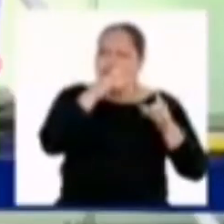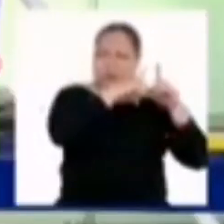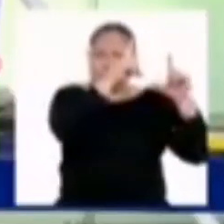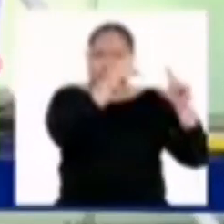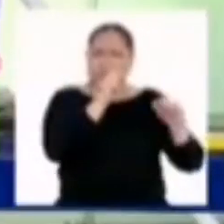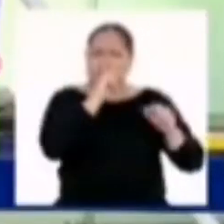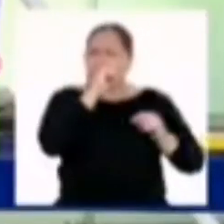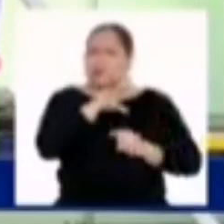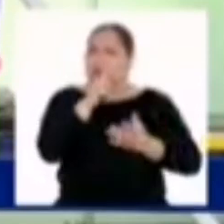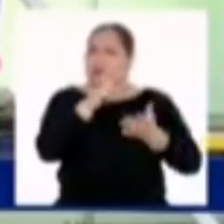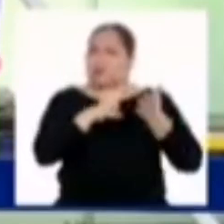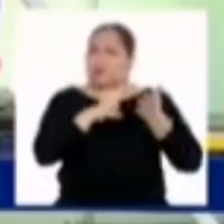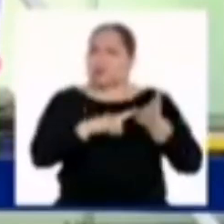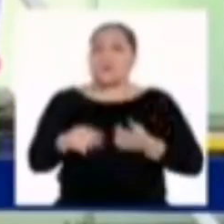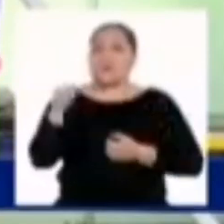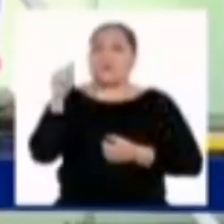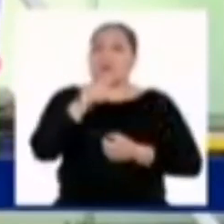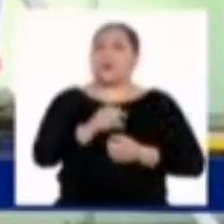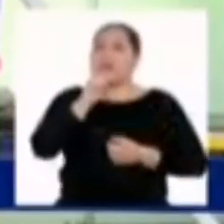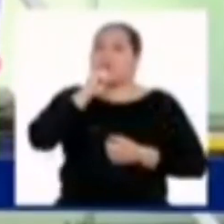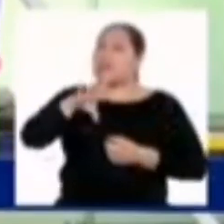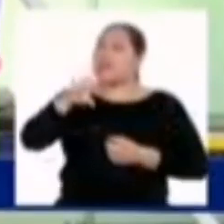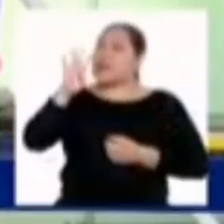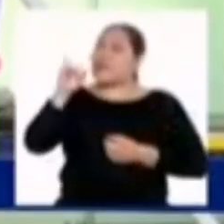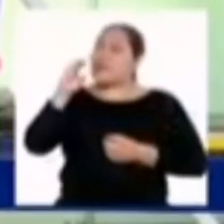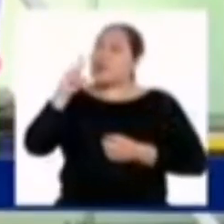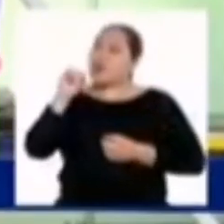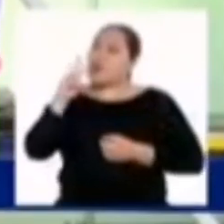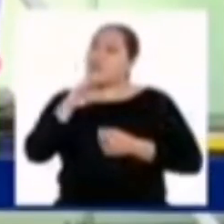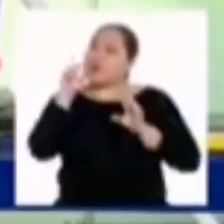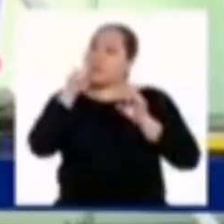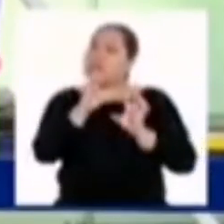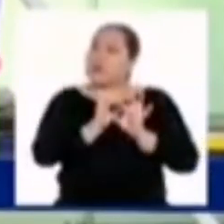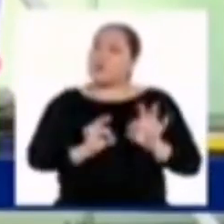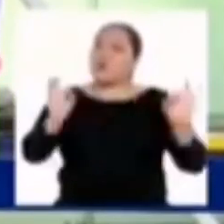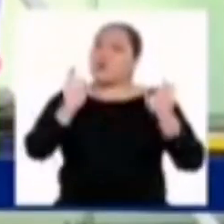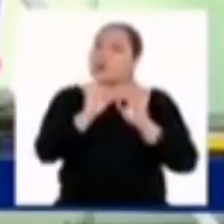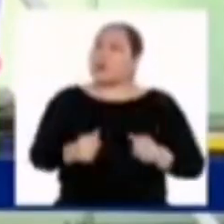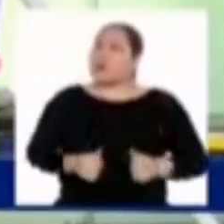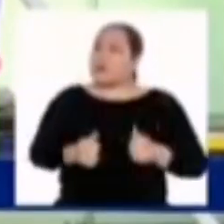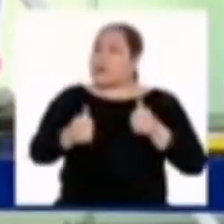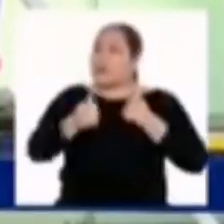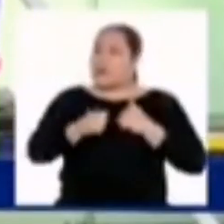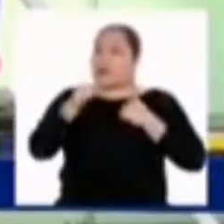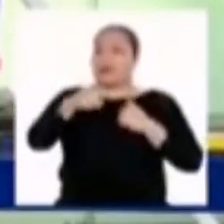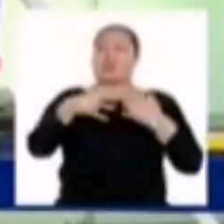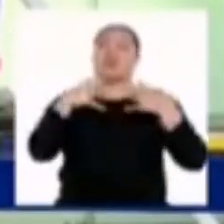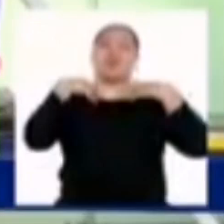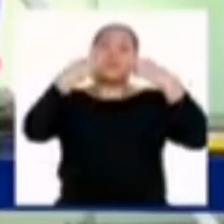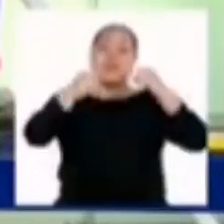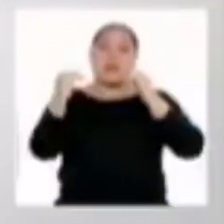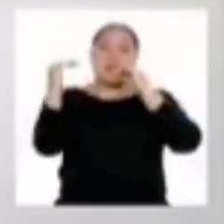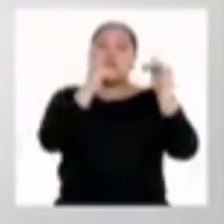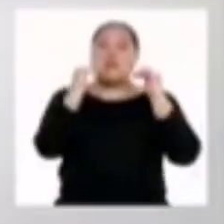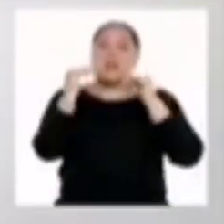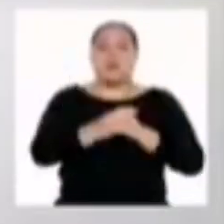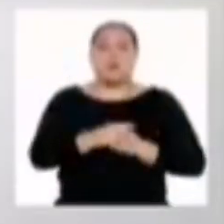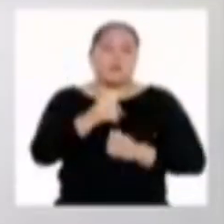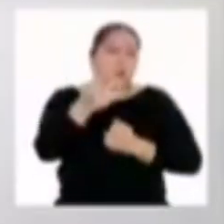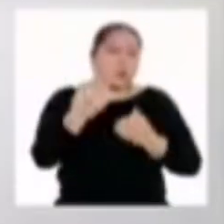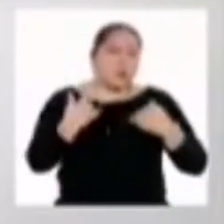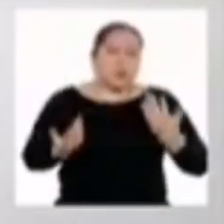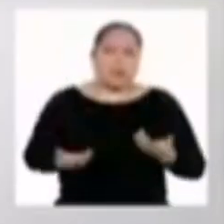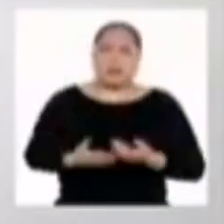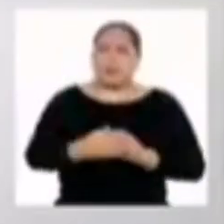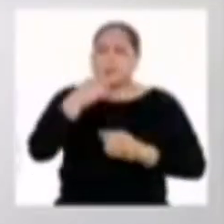leer? Trata acerca de la biodiversidad y de su importancia para vivir de manera sana y en equilibrio. Y si